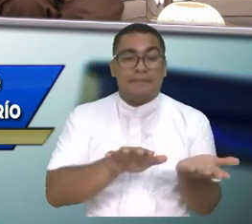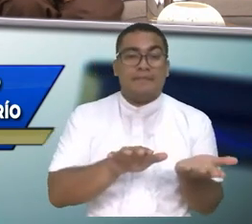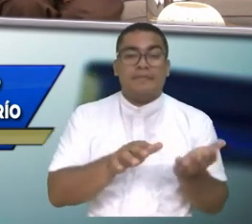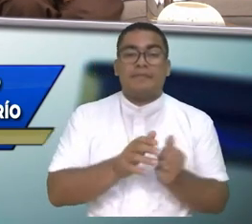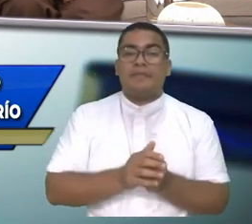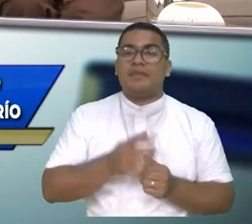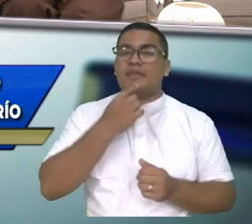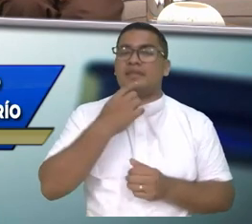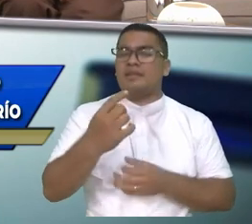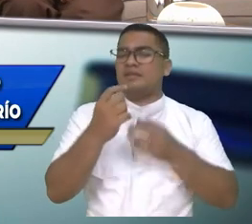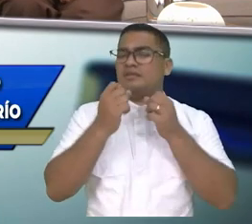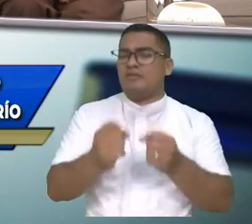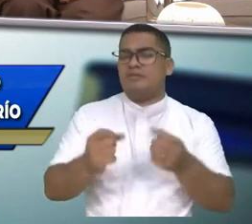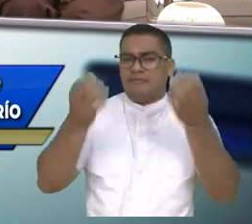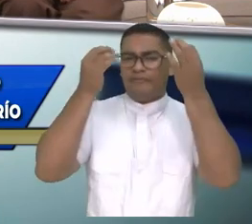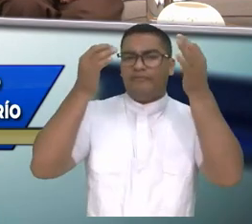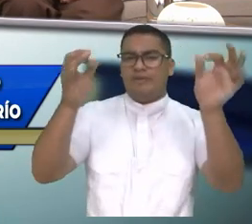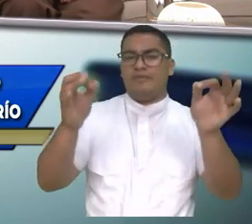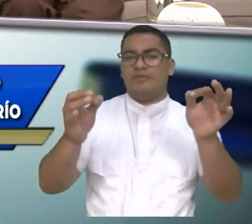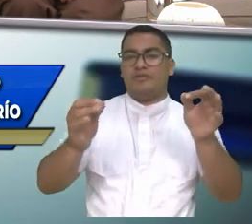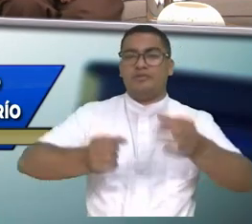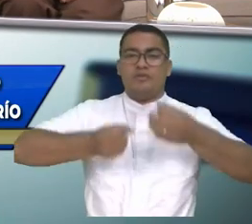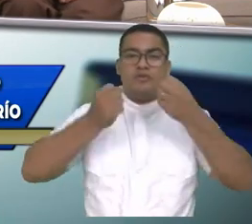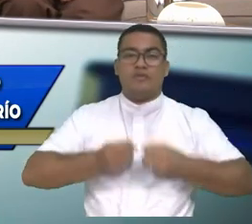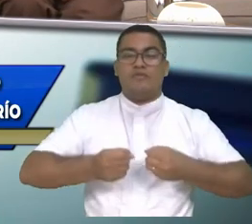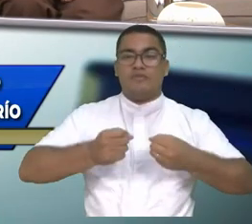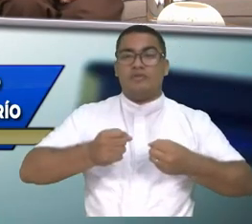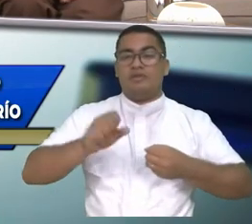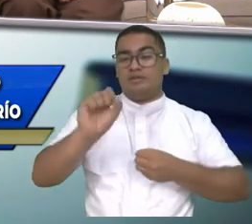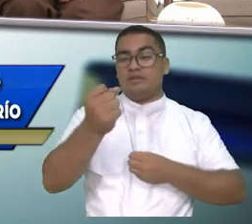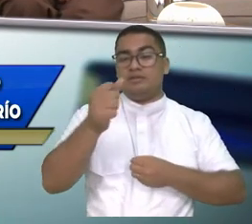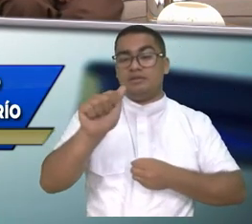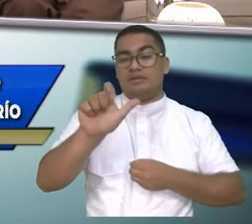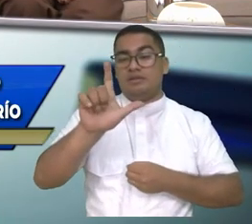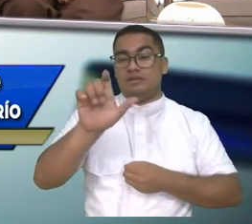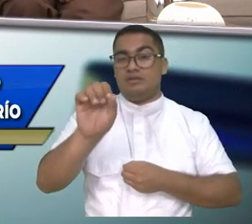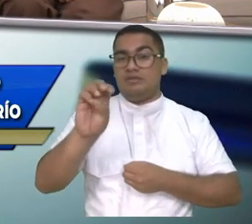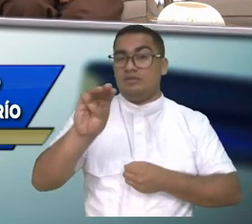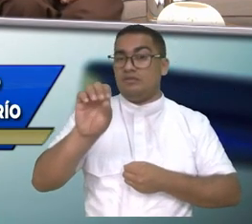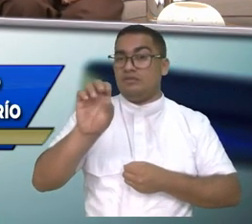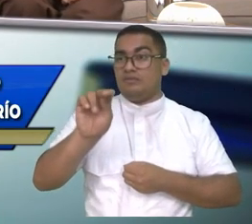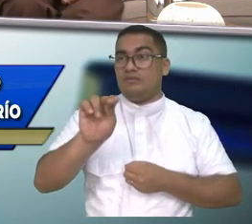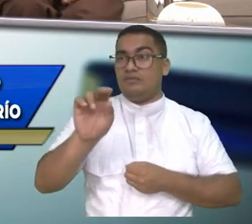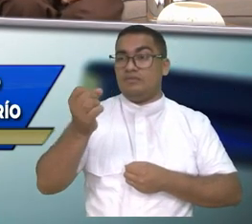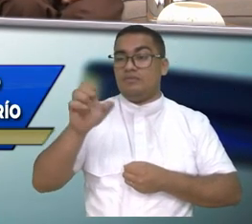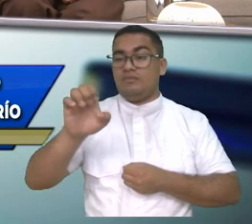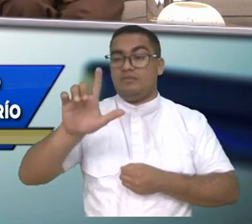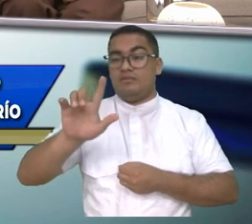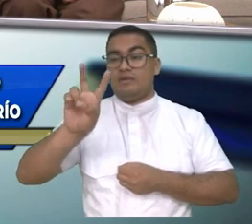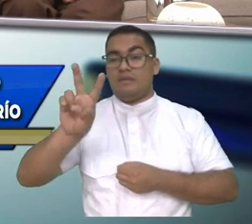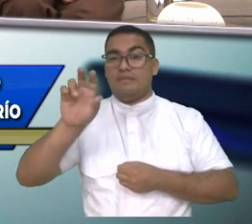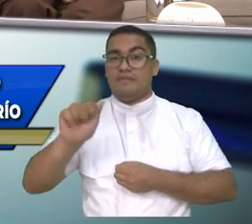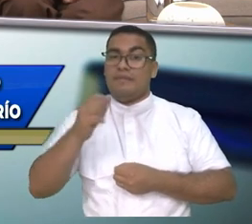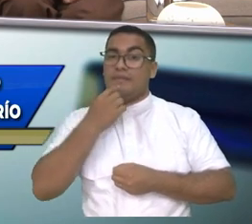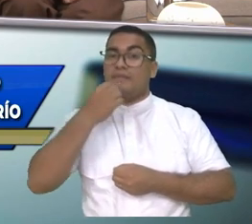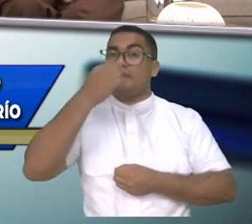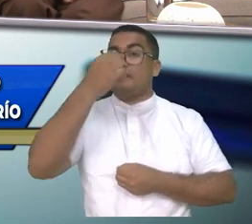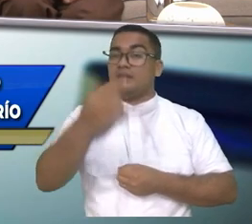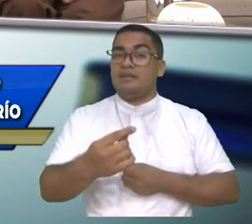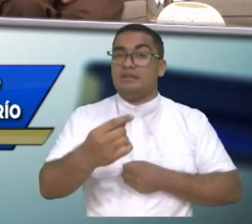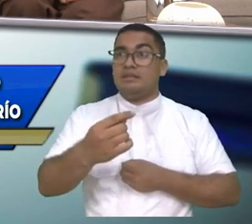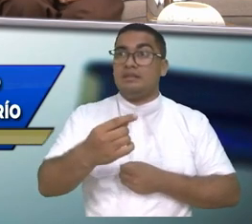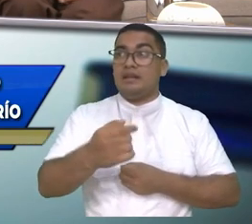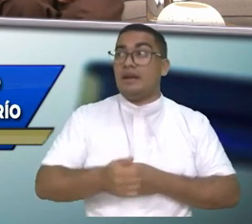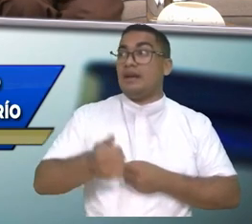de la Selva, que ayer 5 de febrero cumplió 61 años de fallecido, Salomón de la